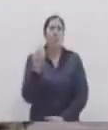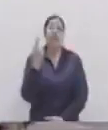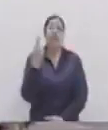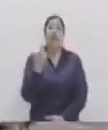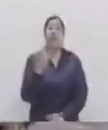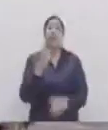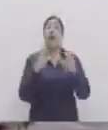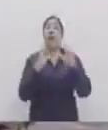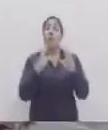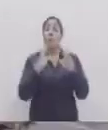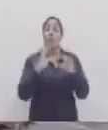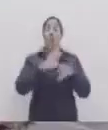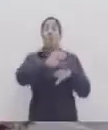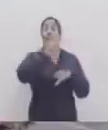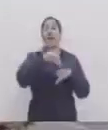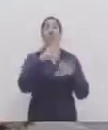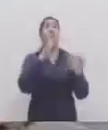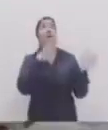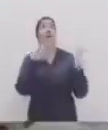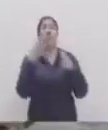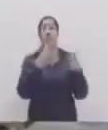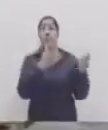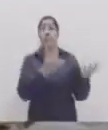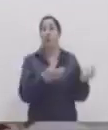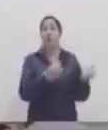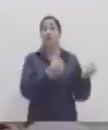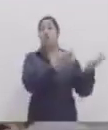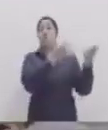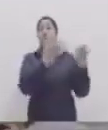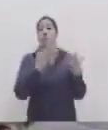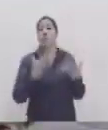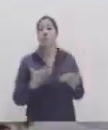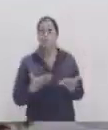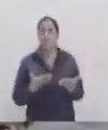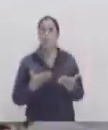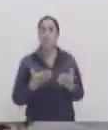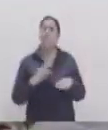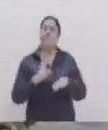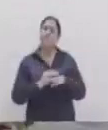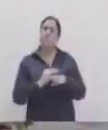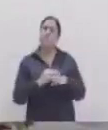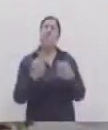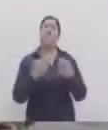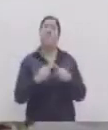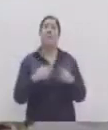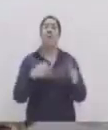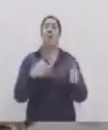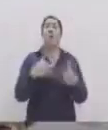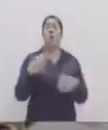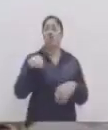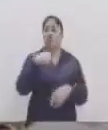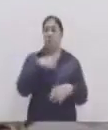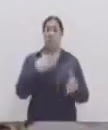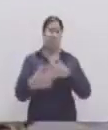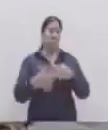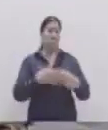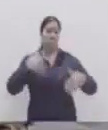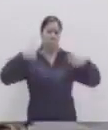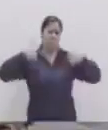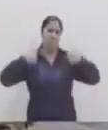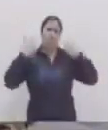¿Por qué? Porque estos guardianes, si nosotros les pedimos, ellos nos dan. Pero si nosotros entramos a la